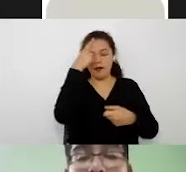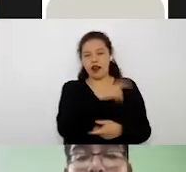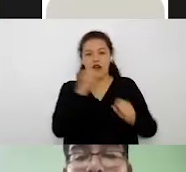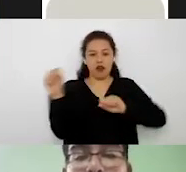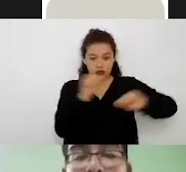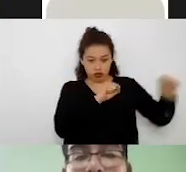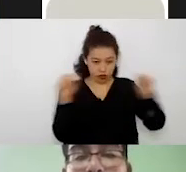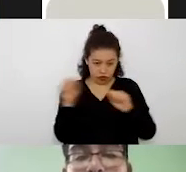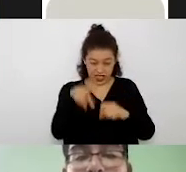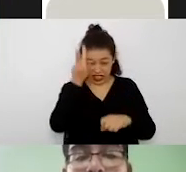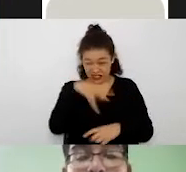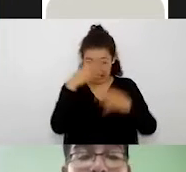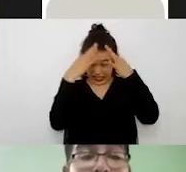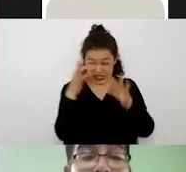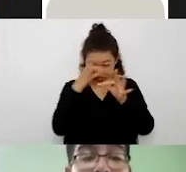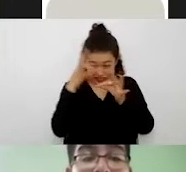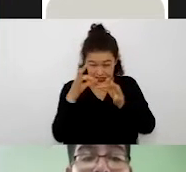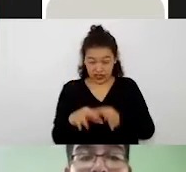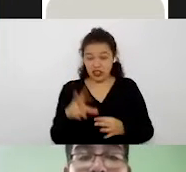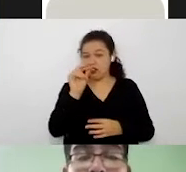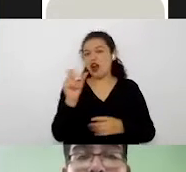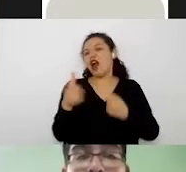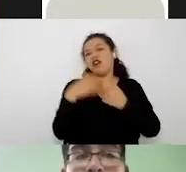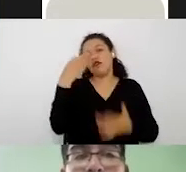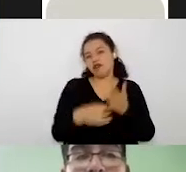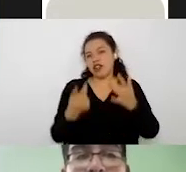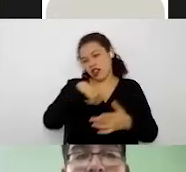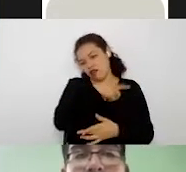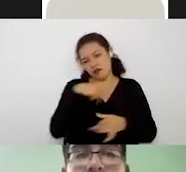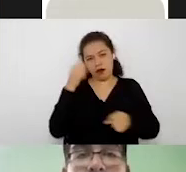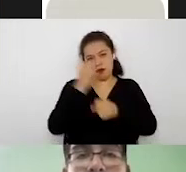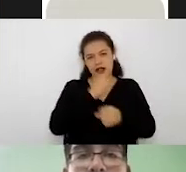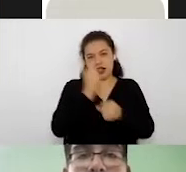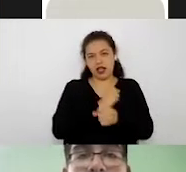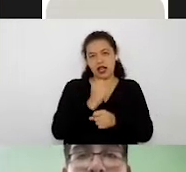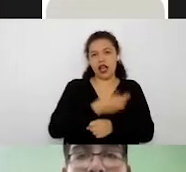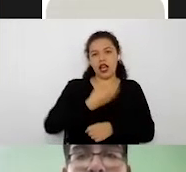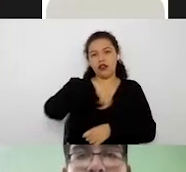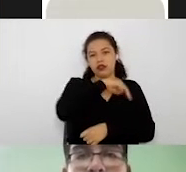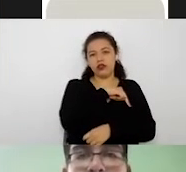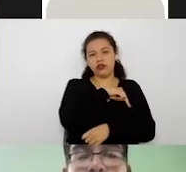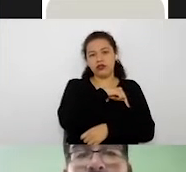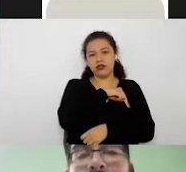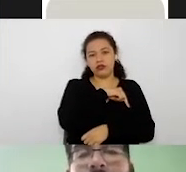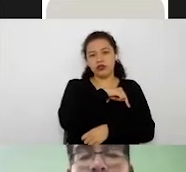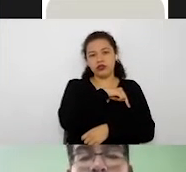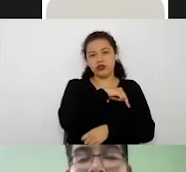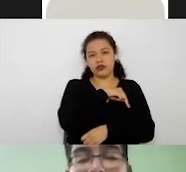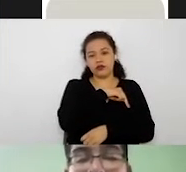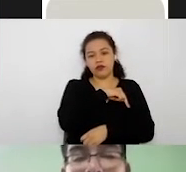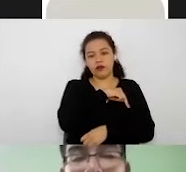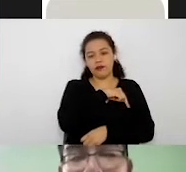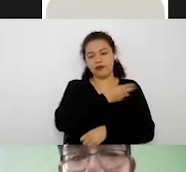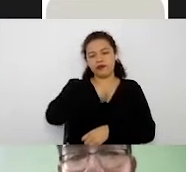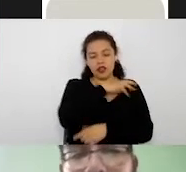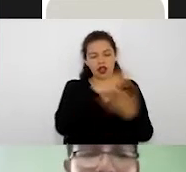eh, pues nos da, eh, nos hace ver que todavía